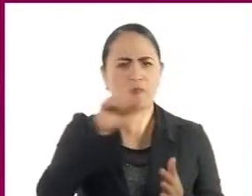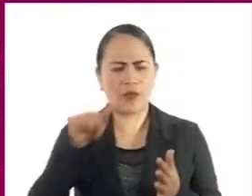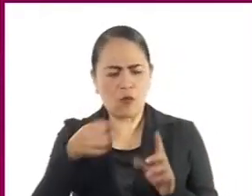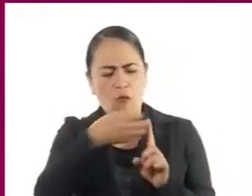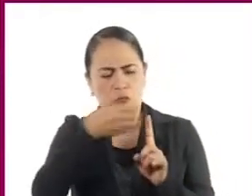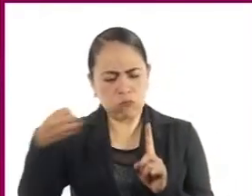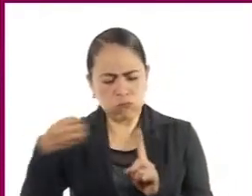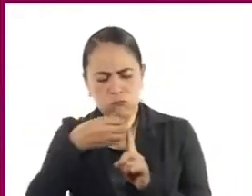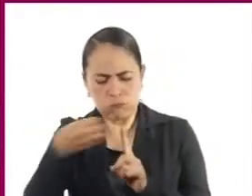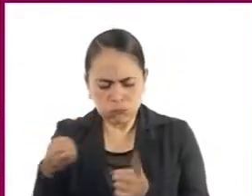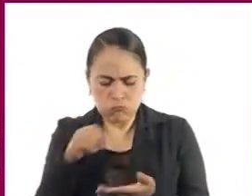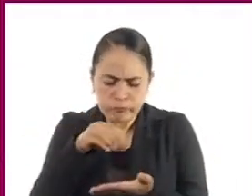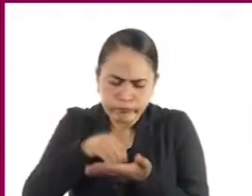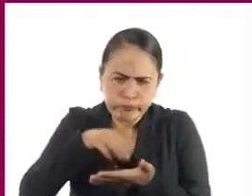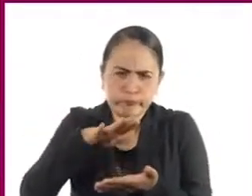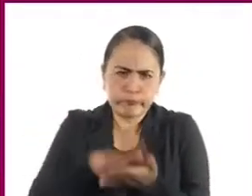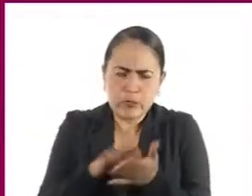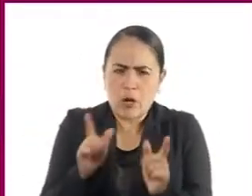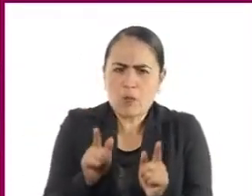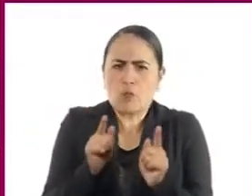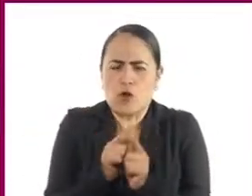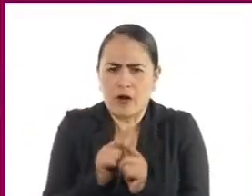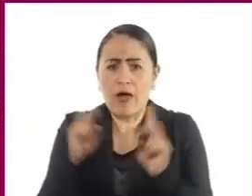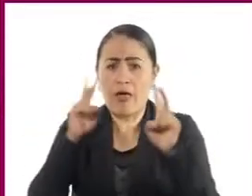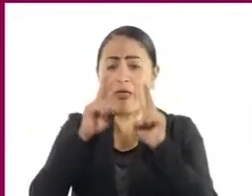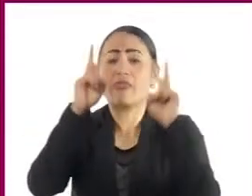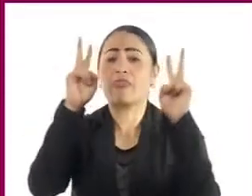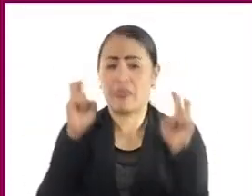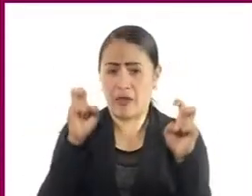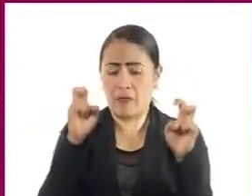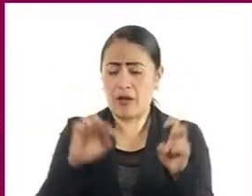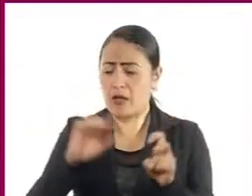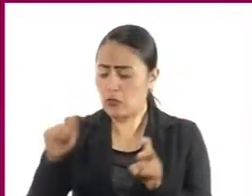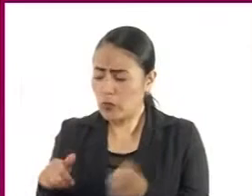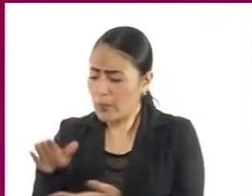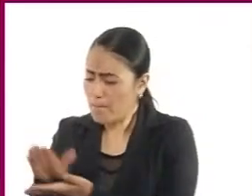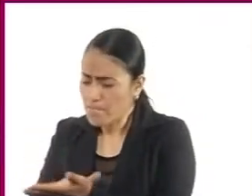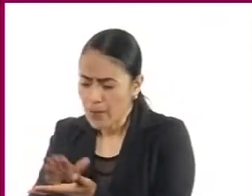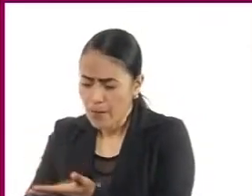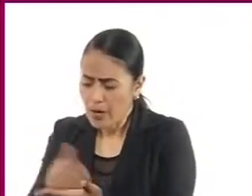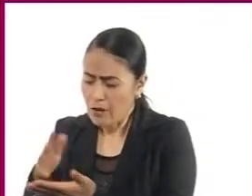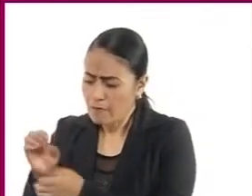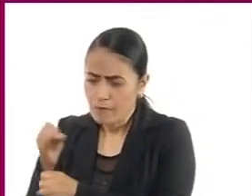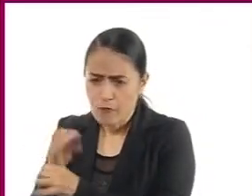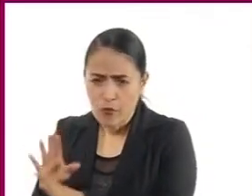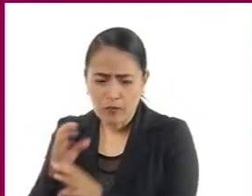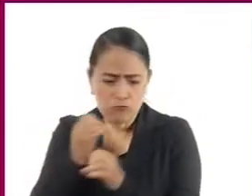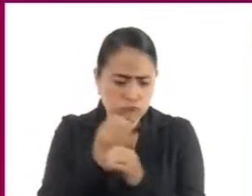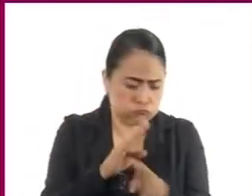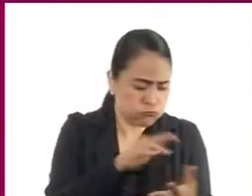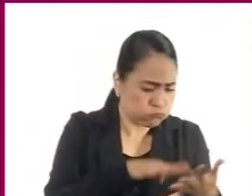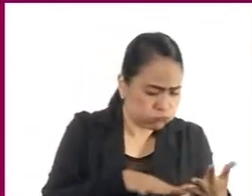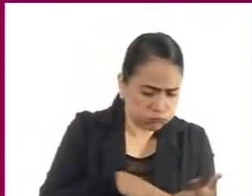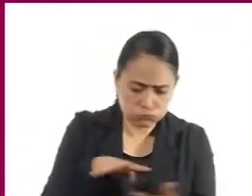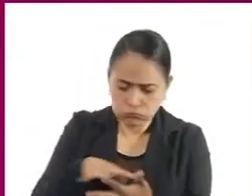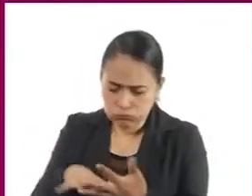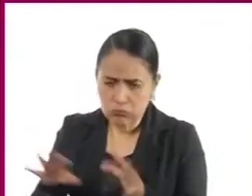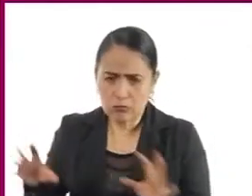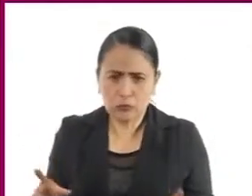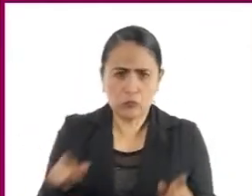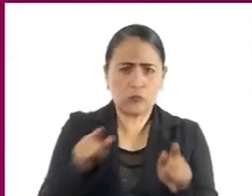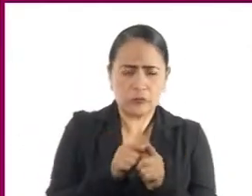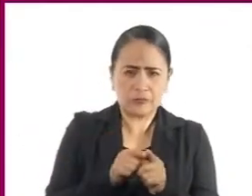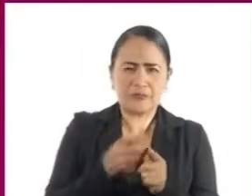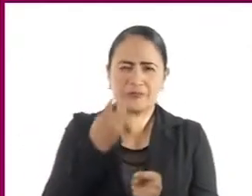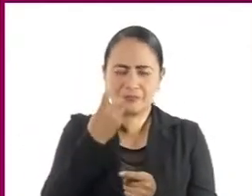esencial de varias fuentes sobre de un tema para hacer un resumen con documentos pertinentes que aporten al escrito académico. Estos darán